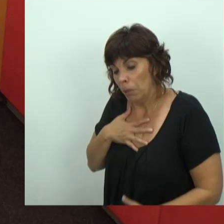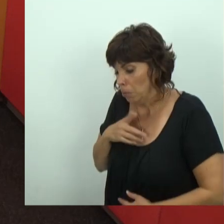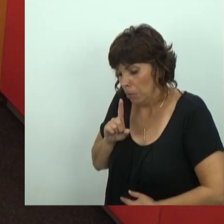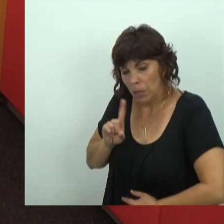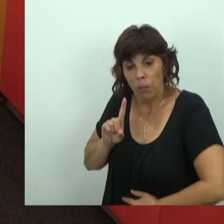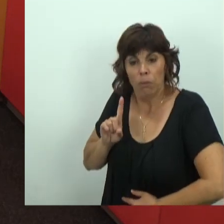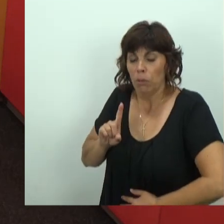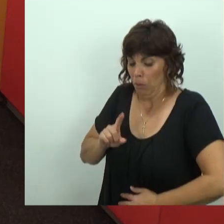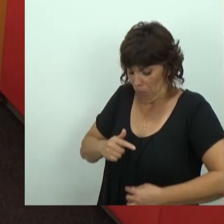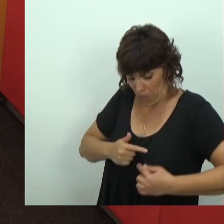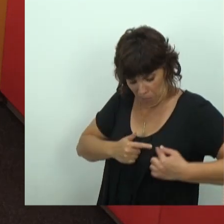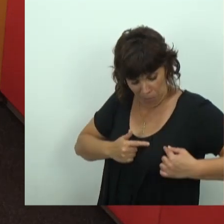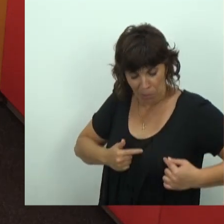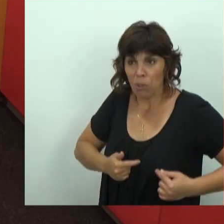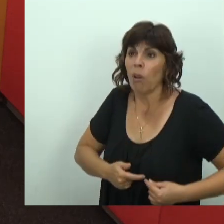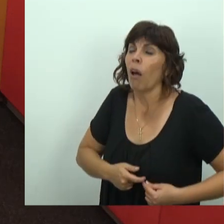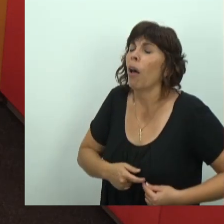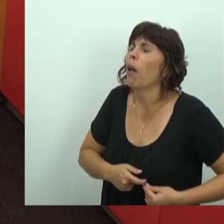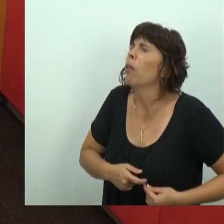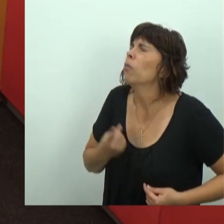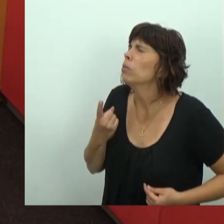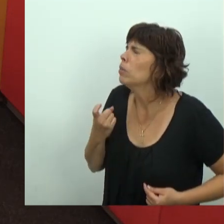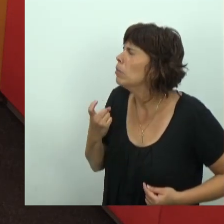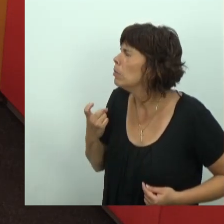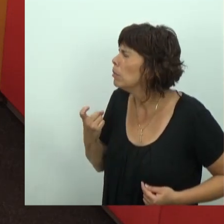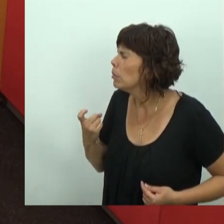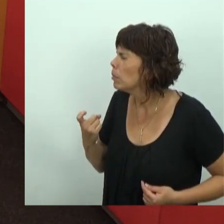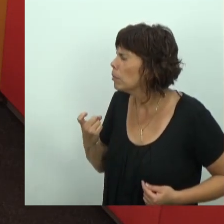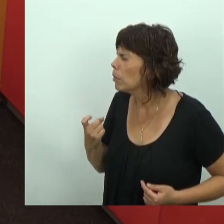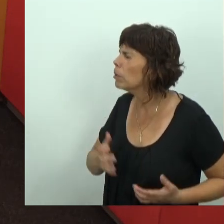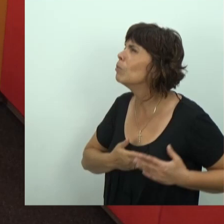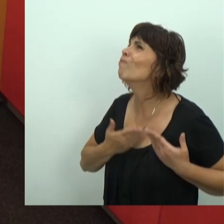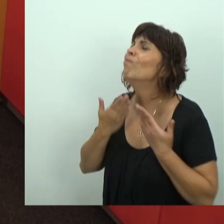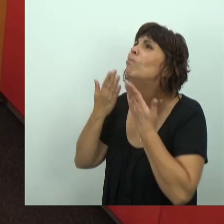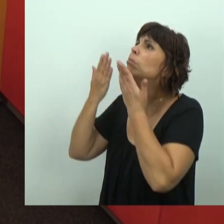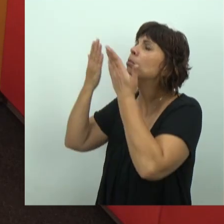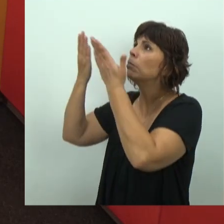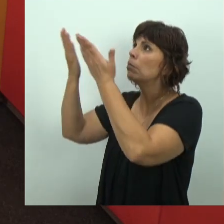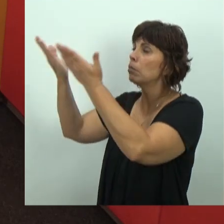De lo profundo de mi amargura, de mi necesidad, estoy orando.